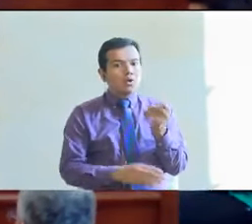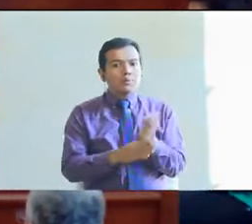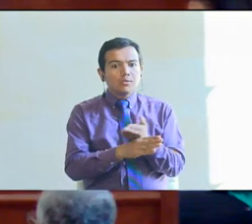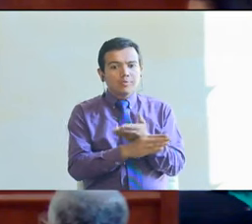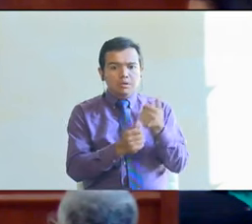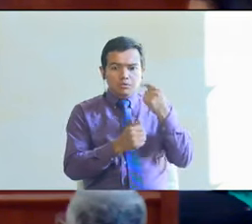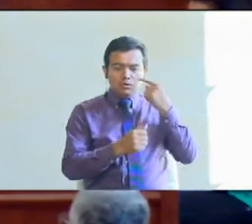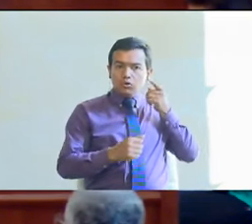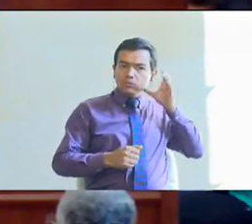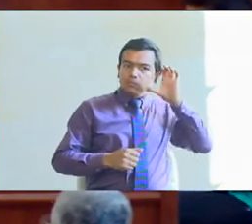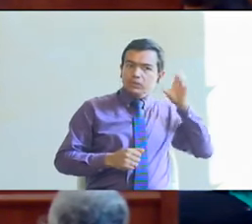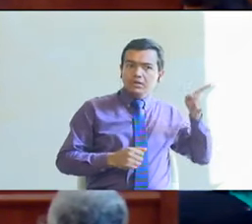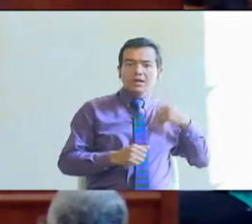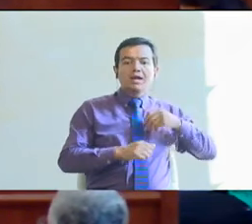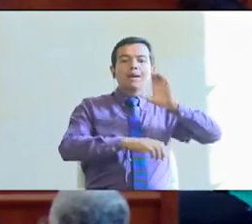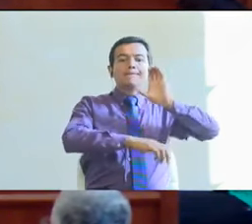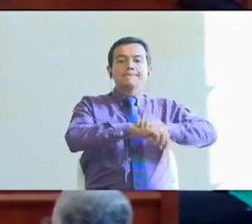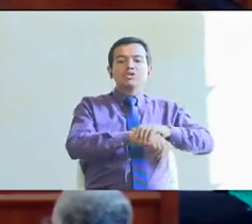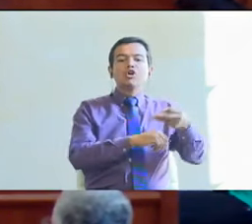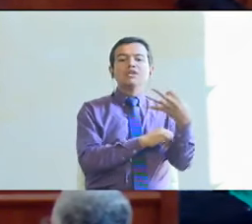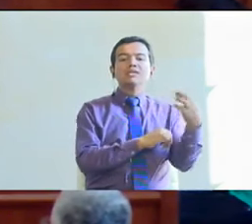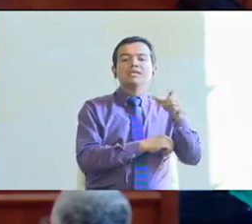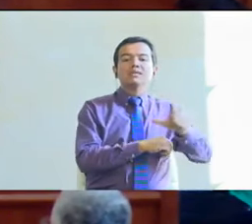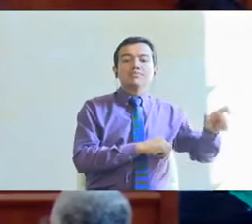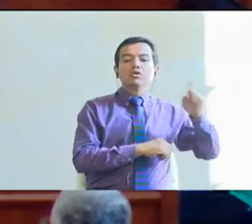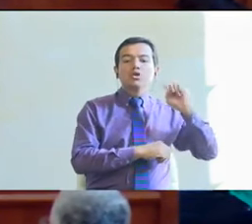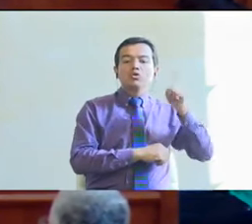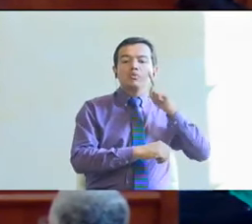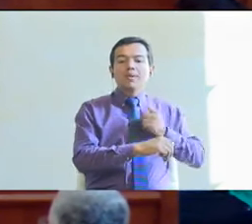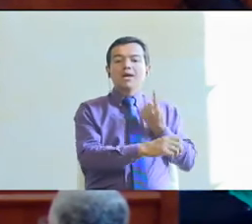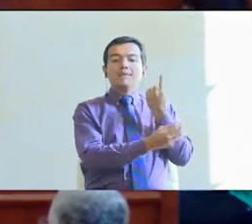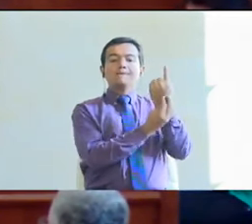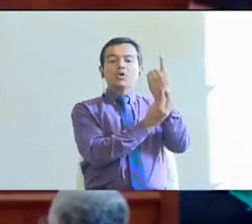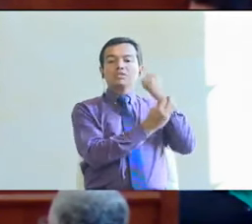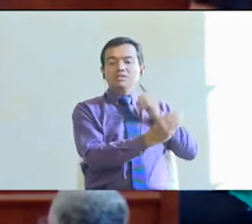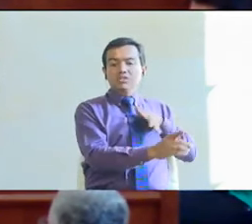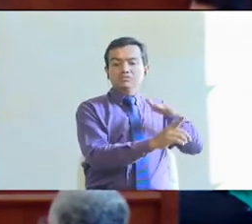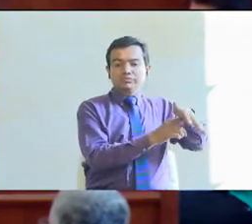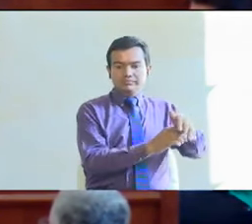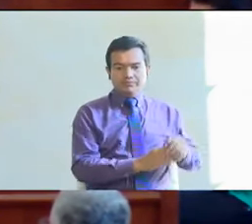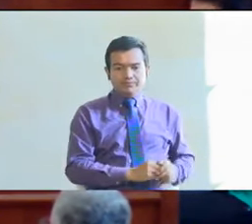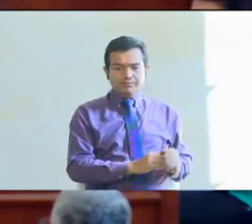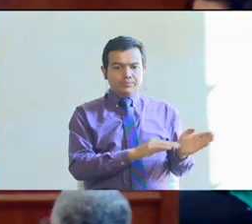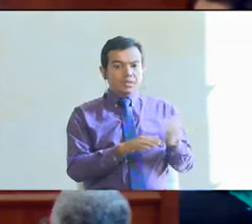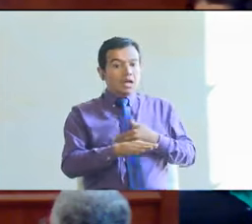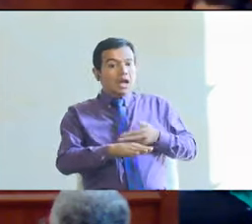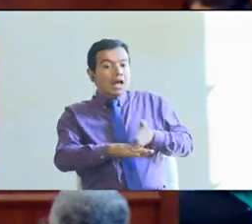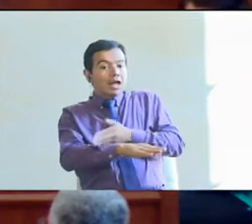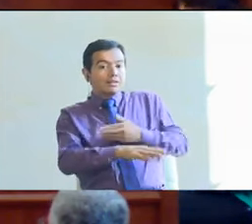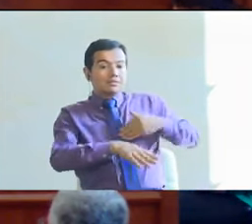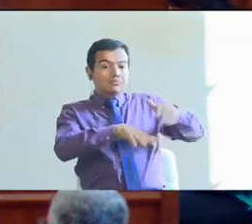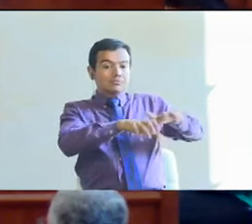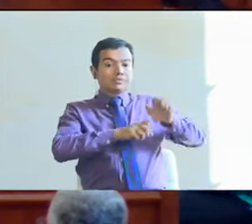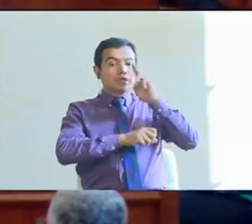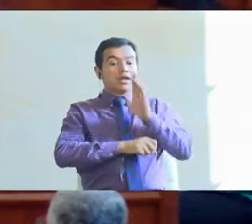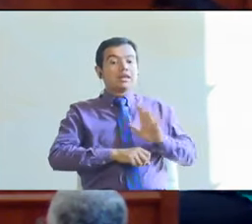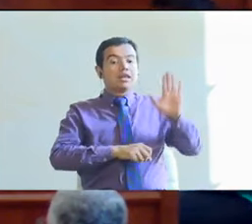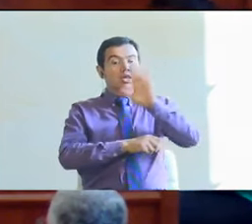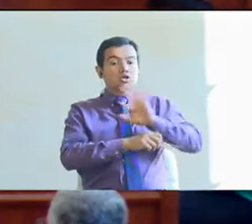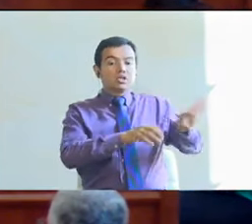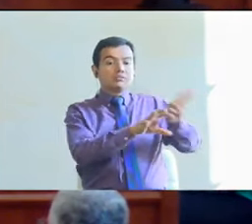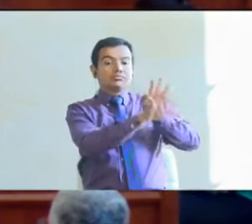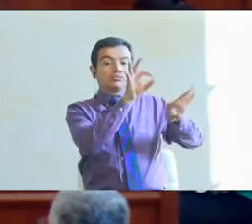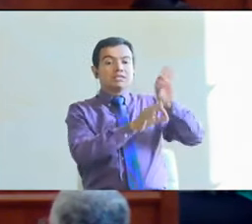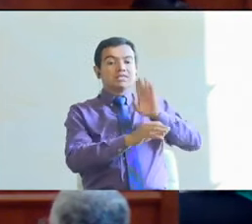presos políticos la asamblea nacional legítimamente electa hace más de hace dos años hoy tiene a su vicepresidente de la